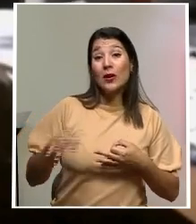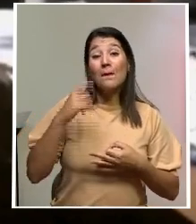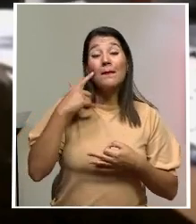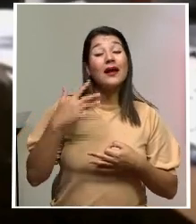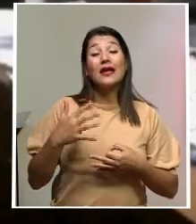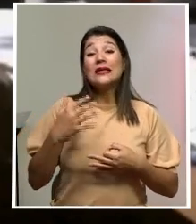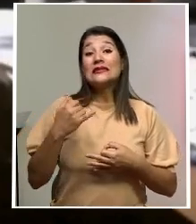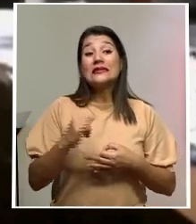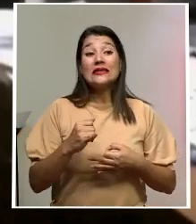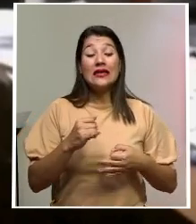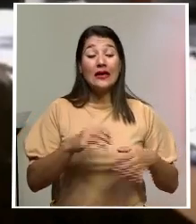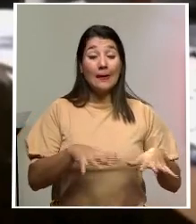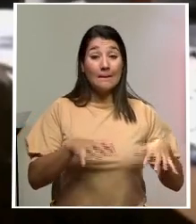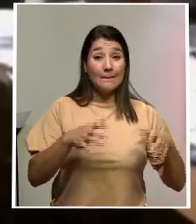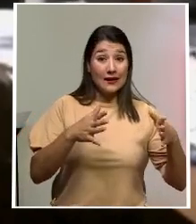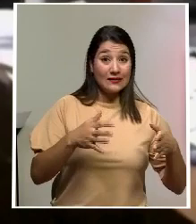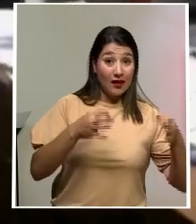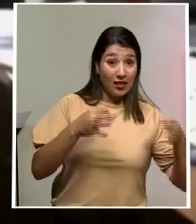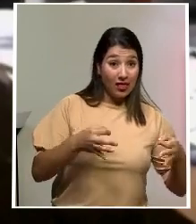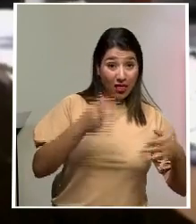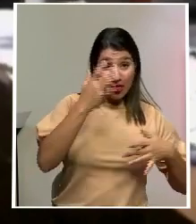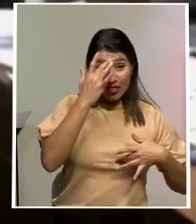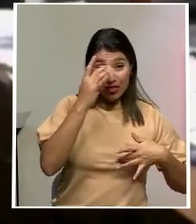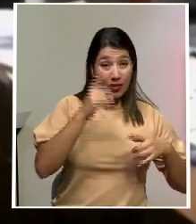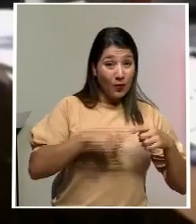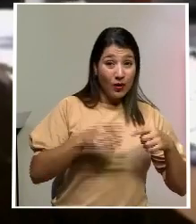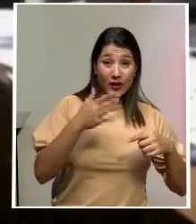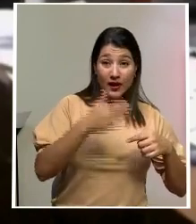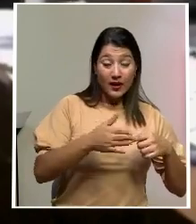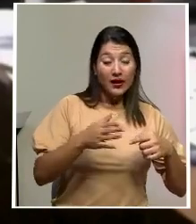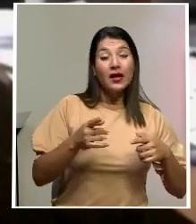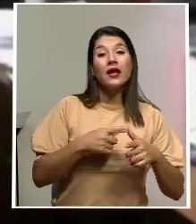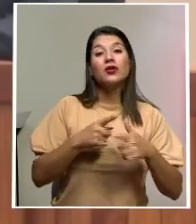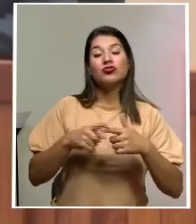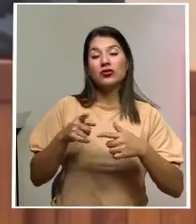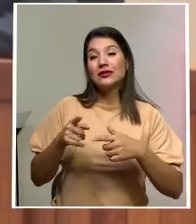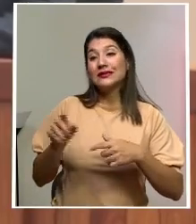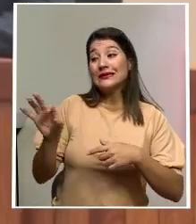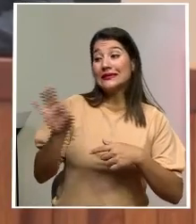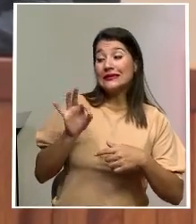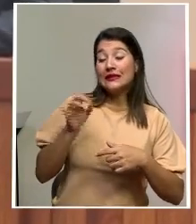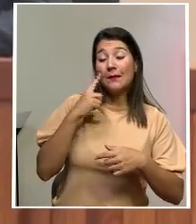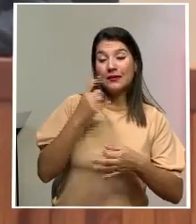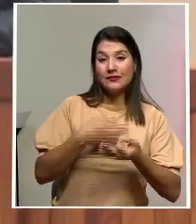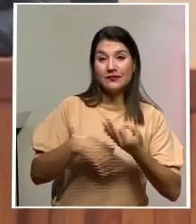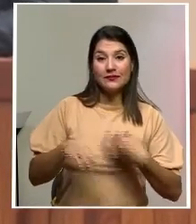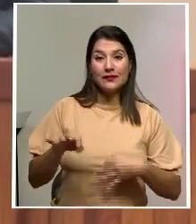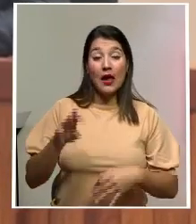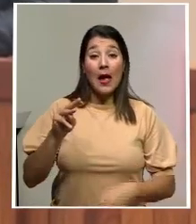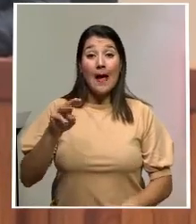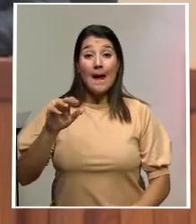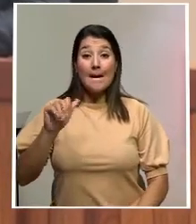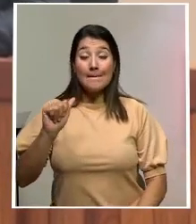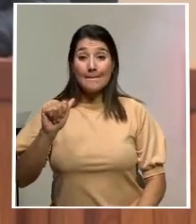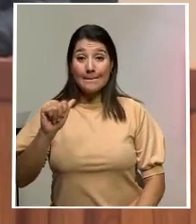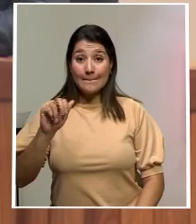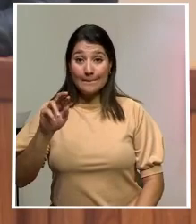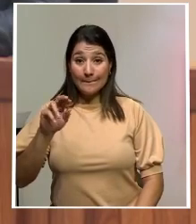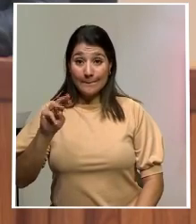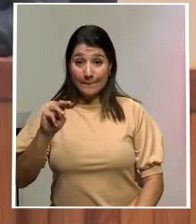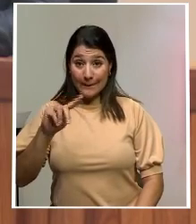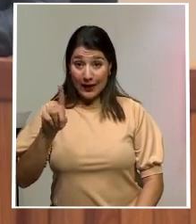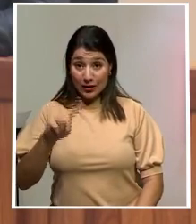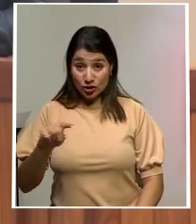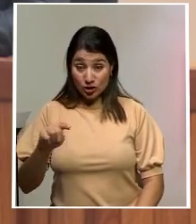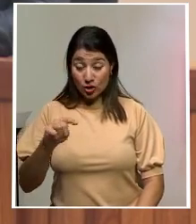casos en que se encuentran inhibidos para garantizar una correcta administración de justicia. En marzo, cuando Costa Rica Noticias